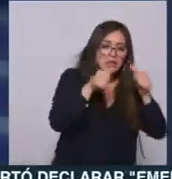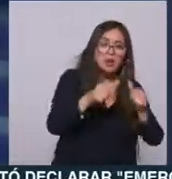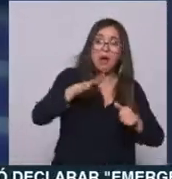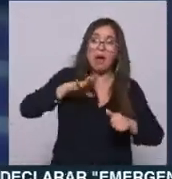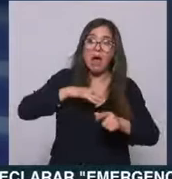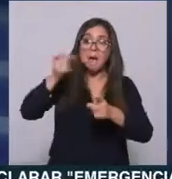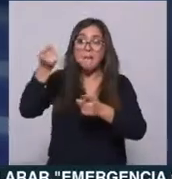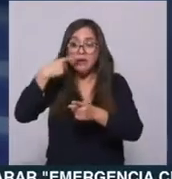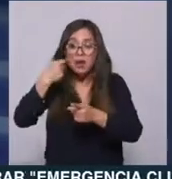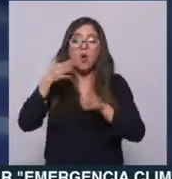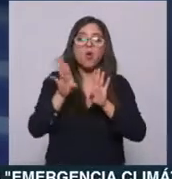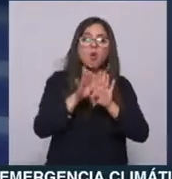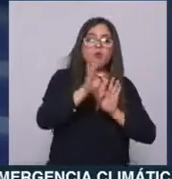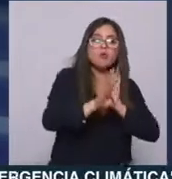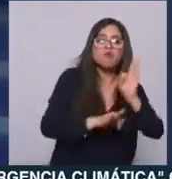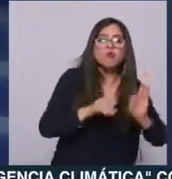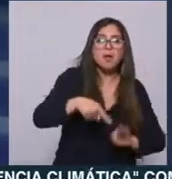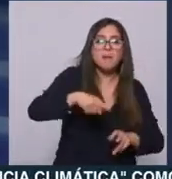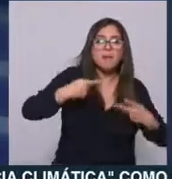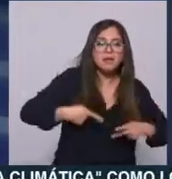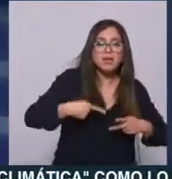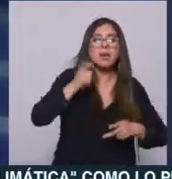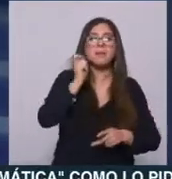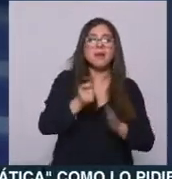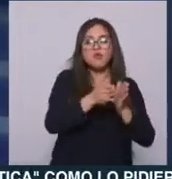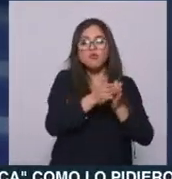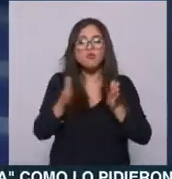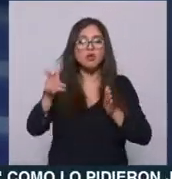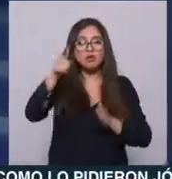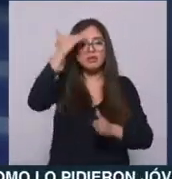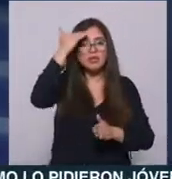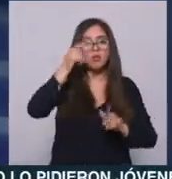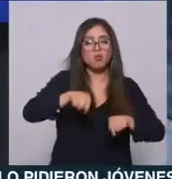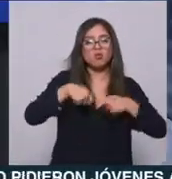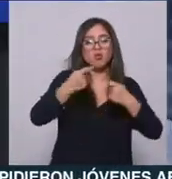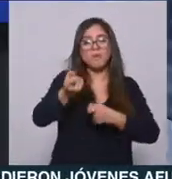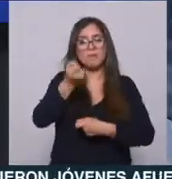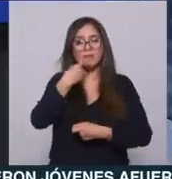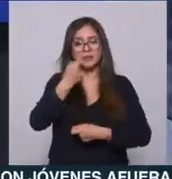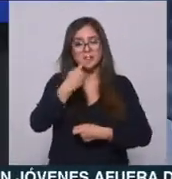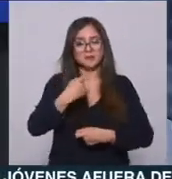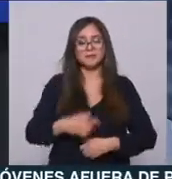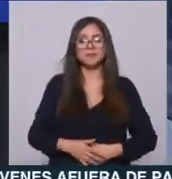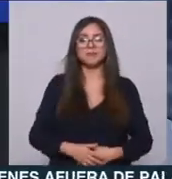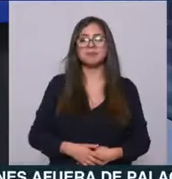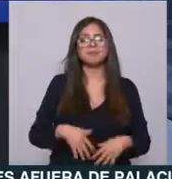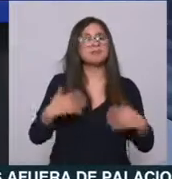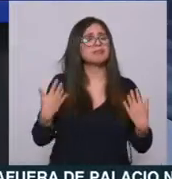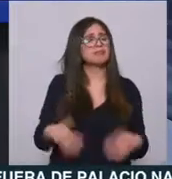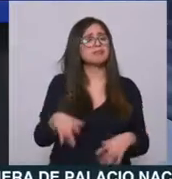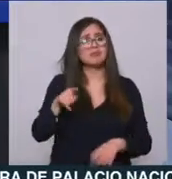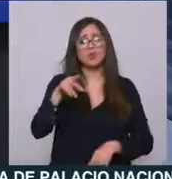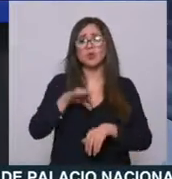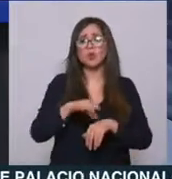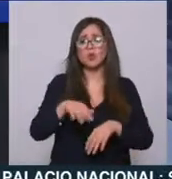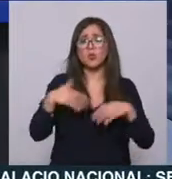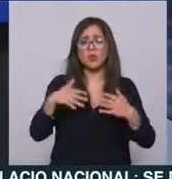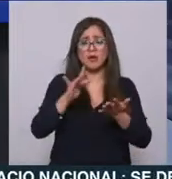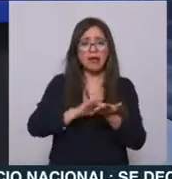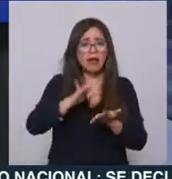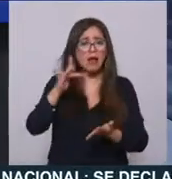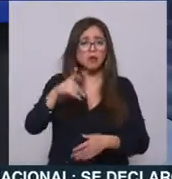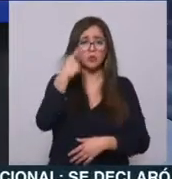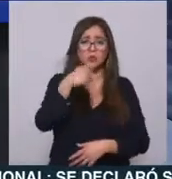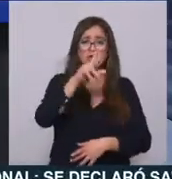tratar a los pacientes y sobre todo lo más importante, la secuencia y la respuesta que vamos a lograr con este tipo de tratamientos. Doctor Espinosa, pues le agradecemos primero un reconocimiento a su